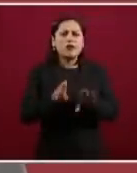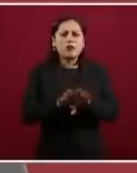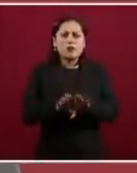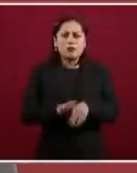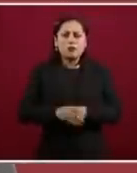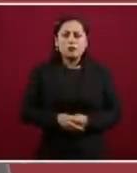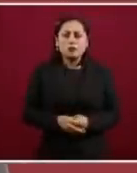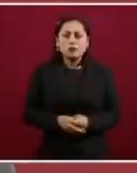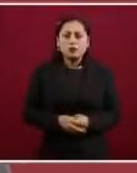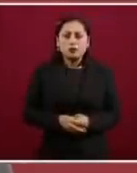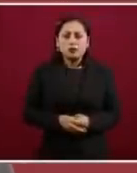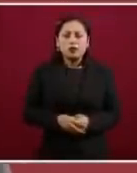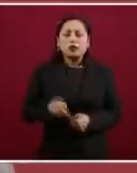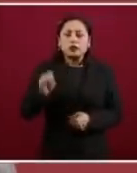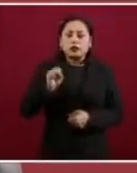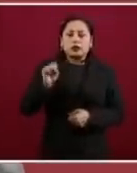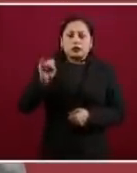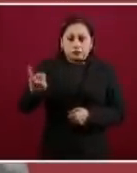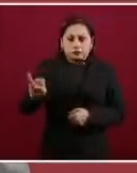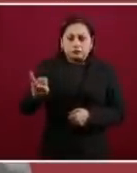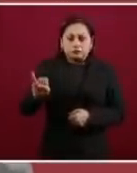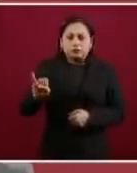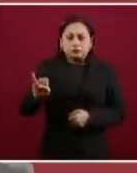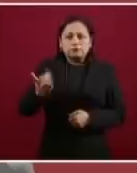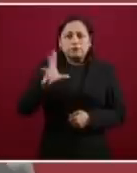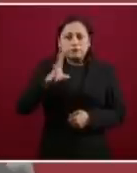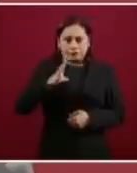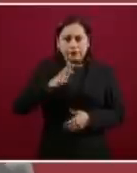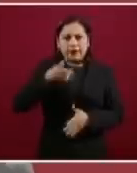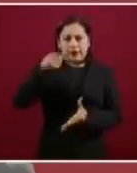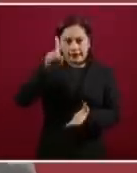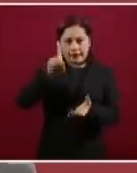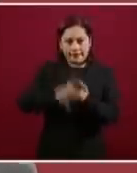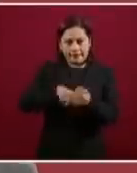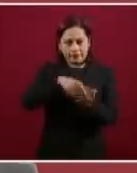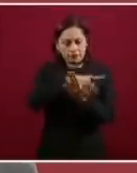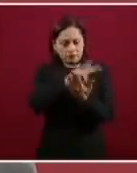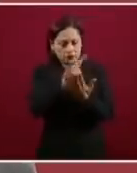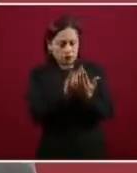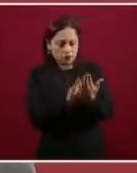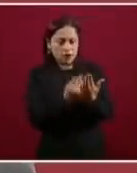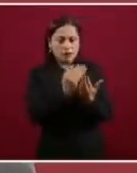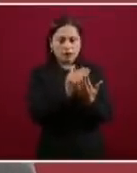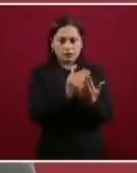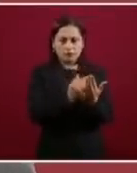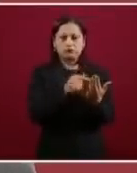una vinculación. Es un programa integral.